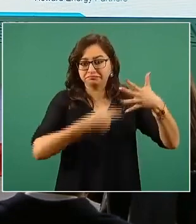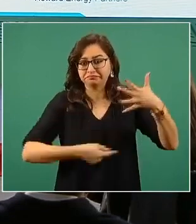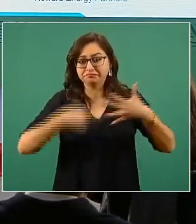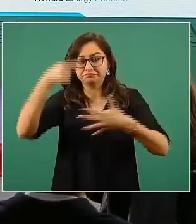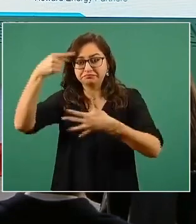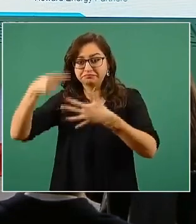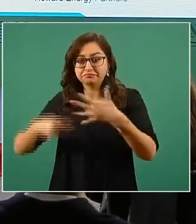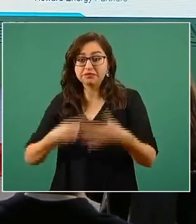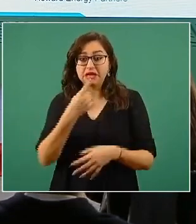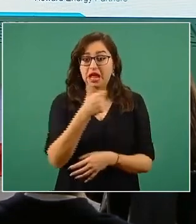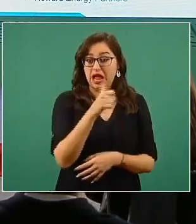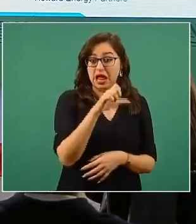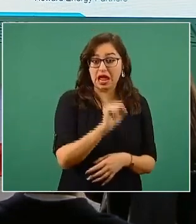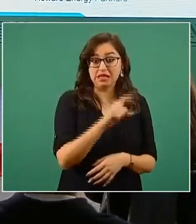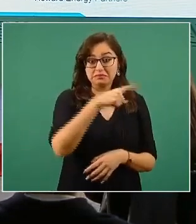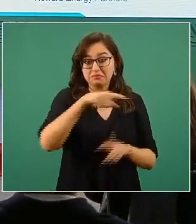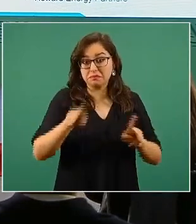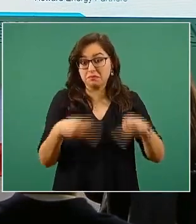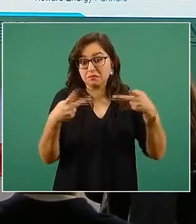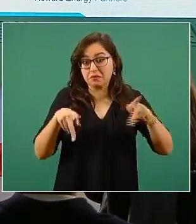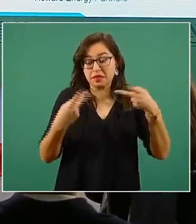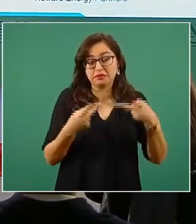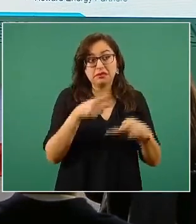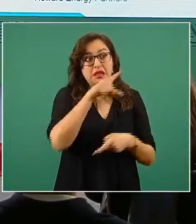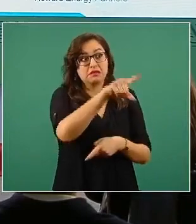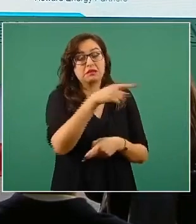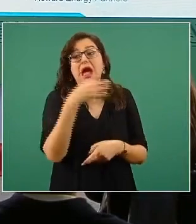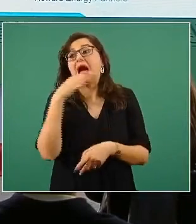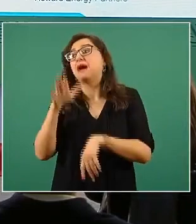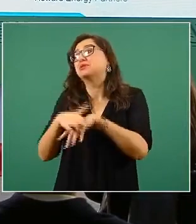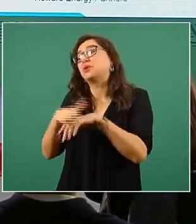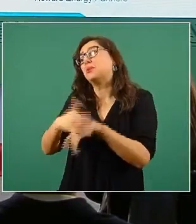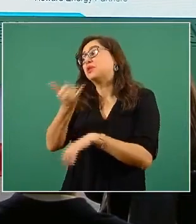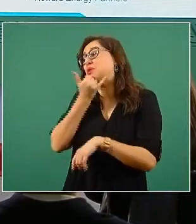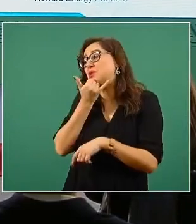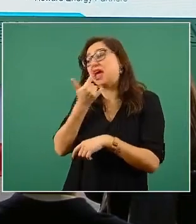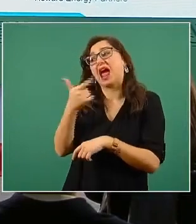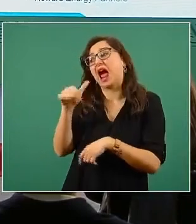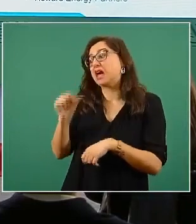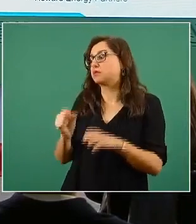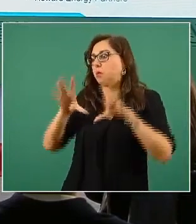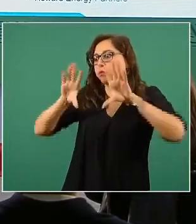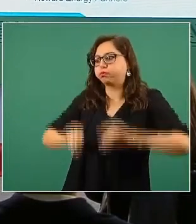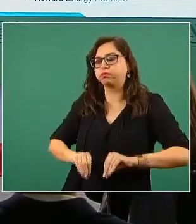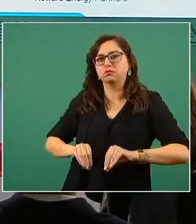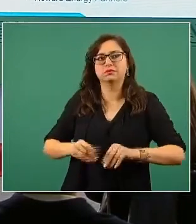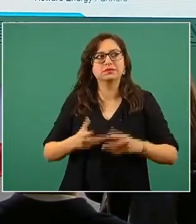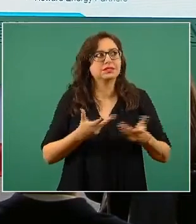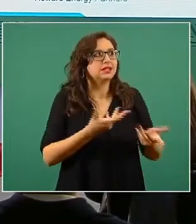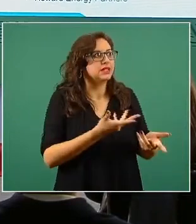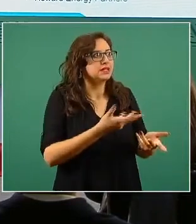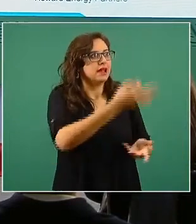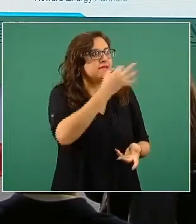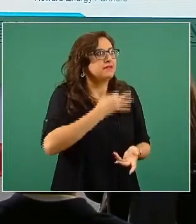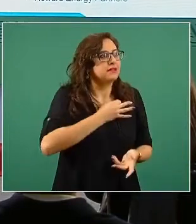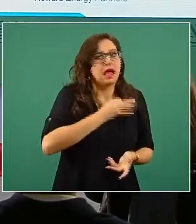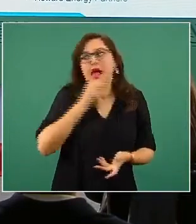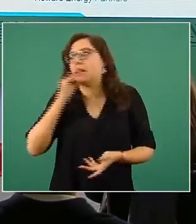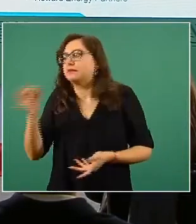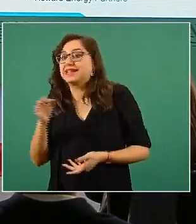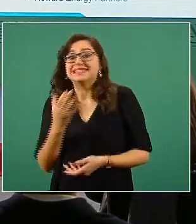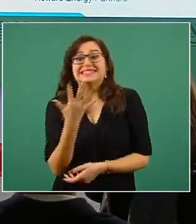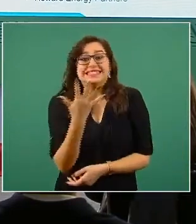son planificados. De repente, 5 minutos antes nos dicen se va a cortar el suministro, en ese momento se informa al SENACE y SENACE tiene que